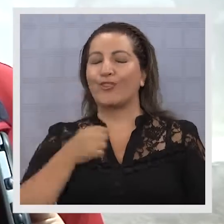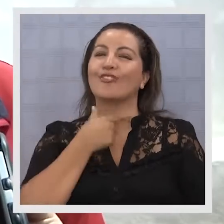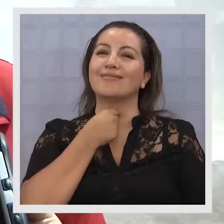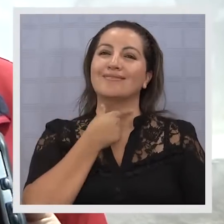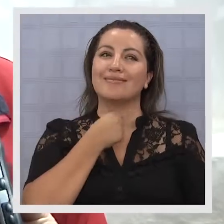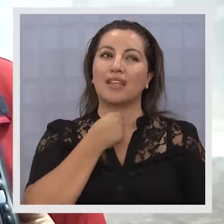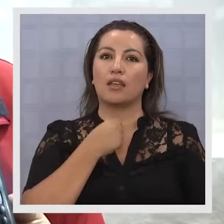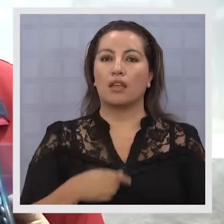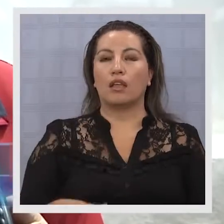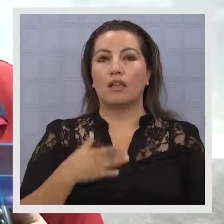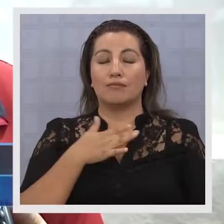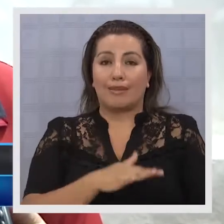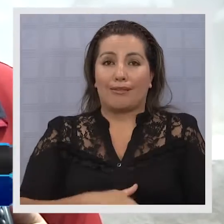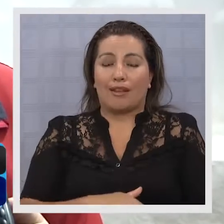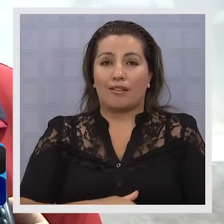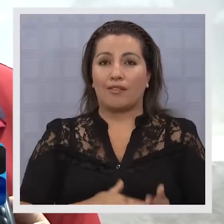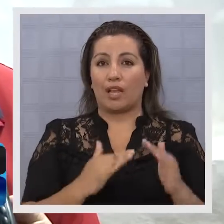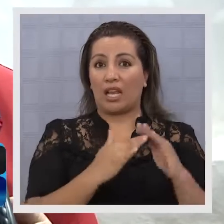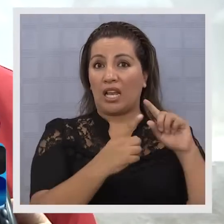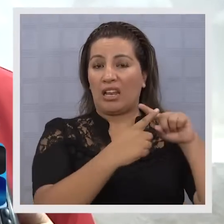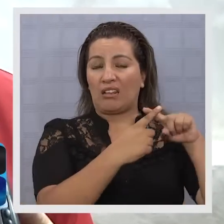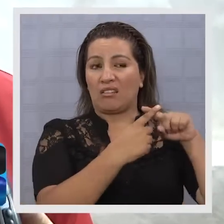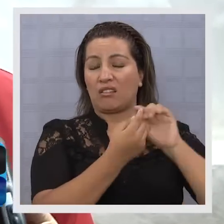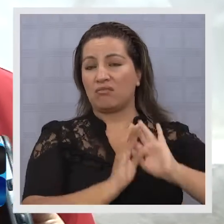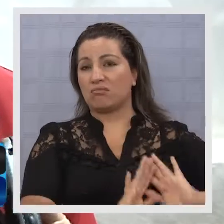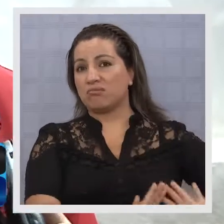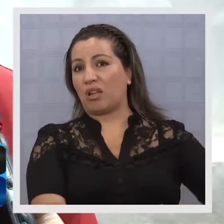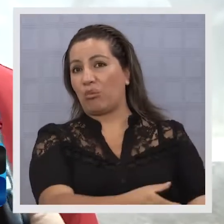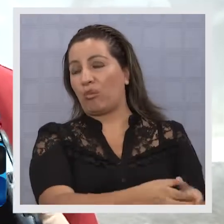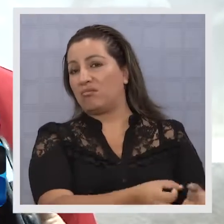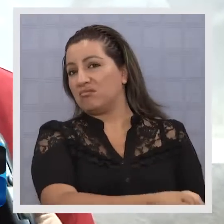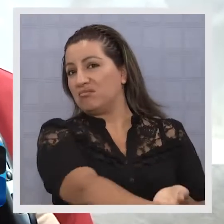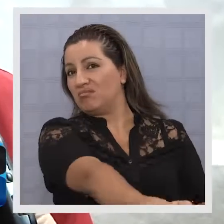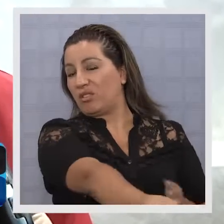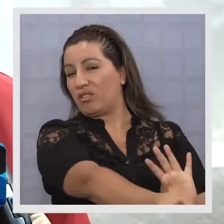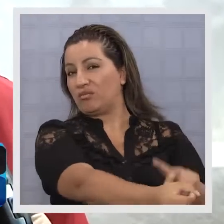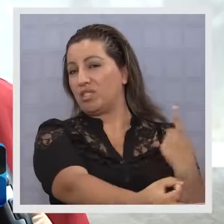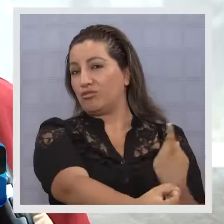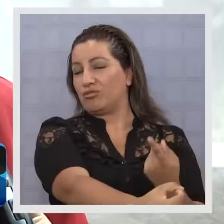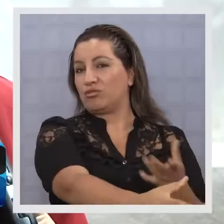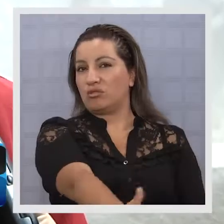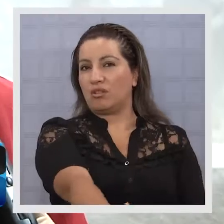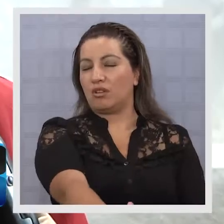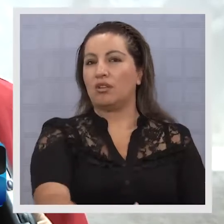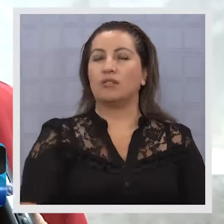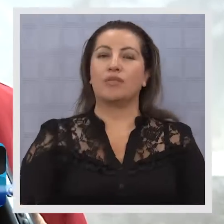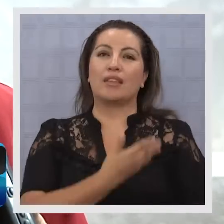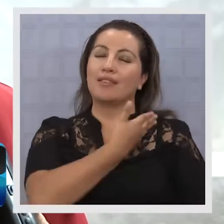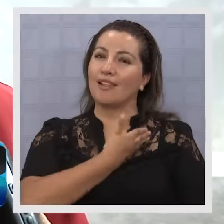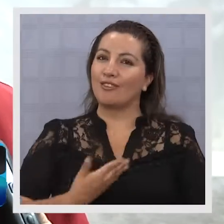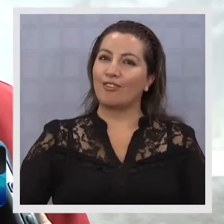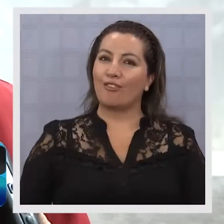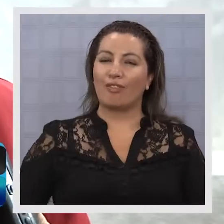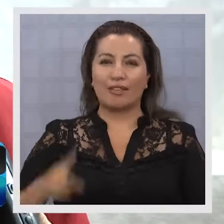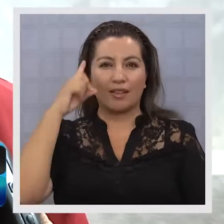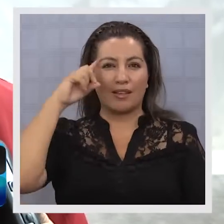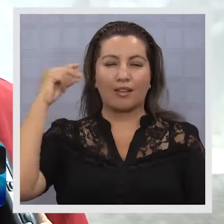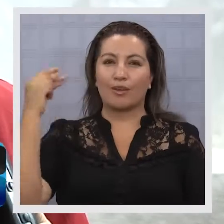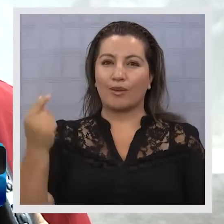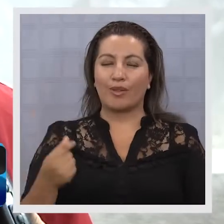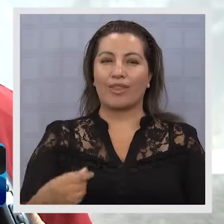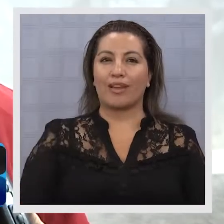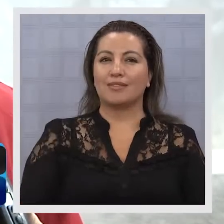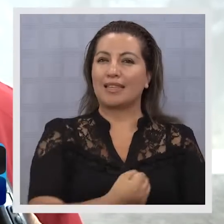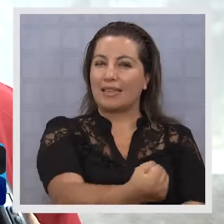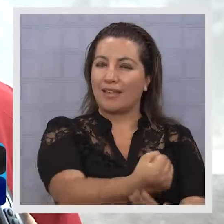ver su iglesia derrumbada, abandonado el pueblo. Este es un incentivo del gobierno, de